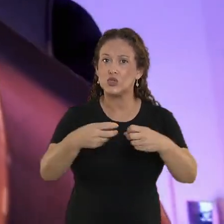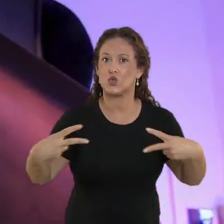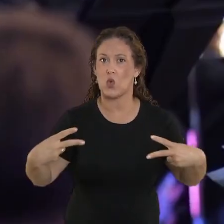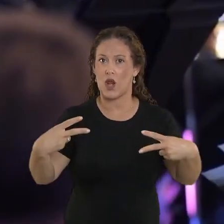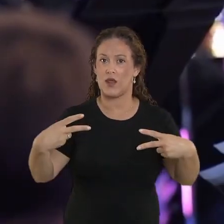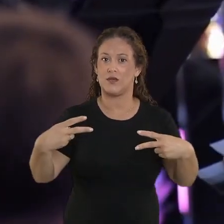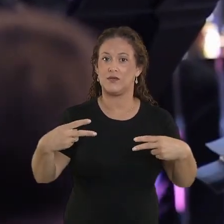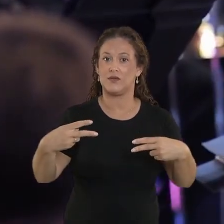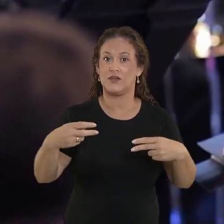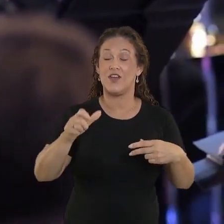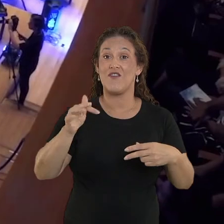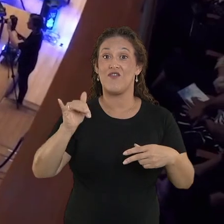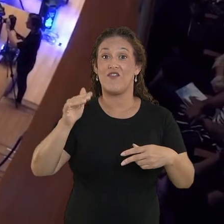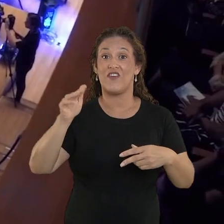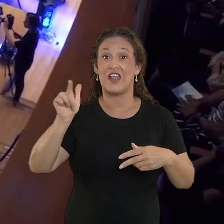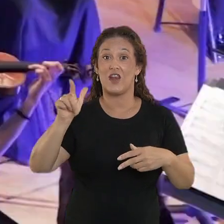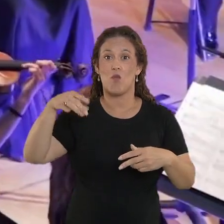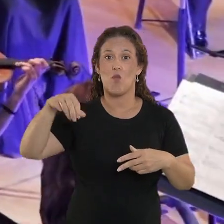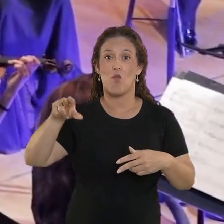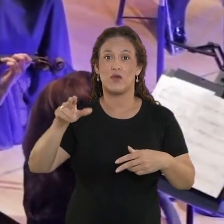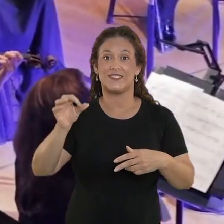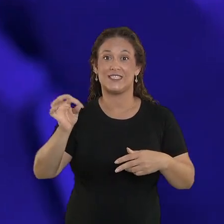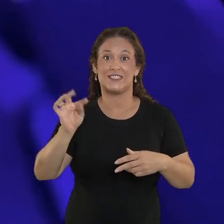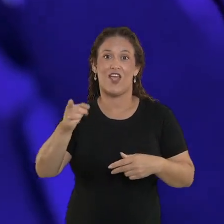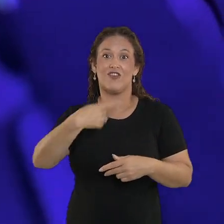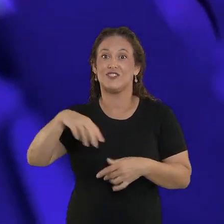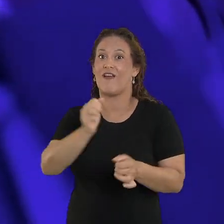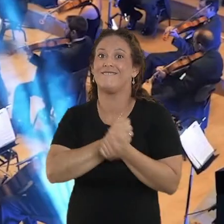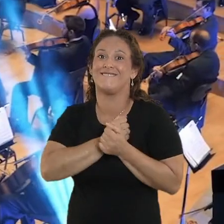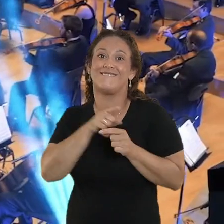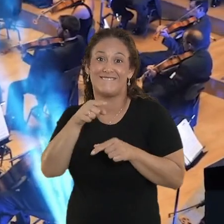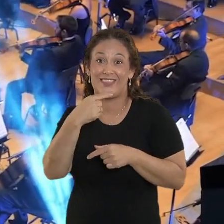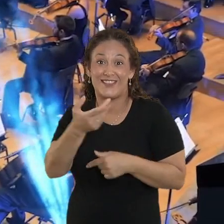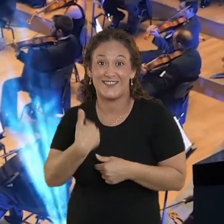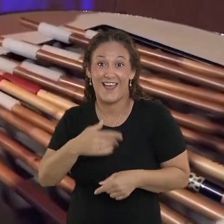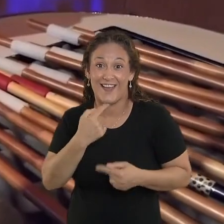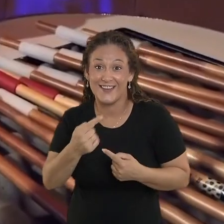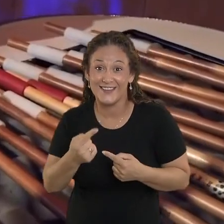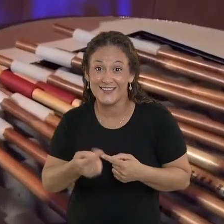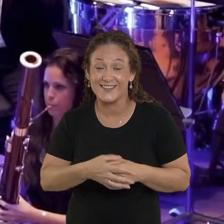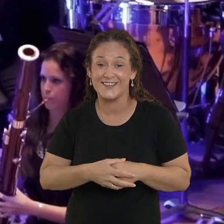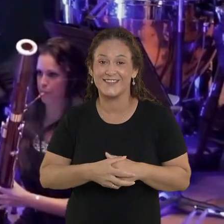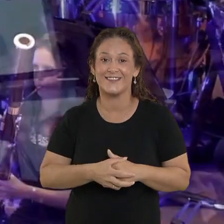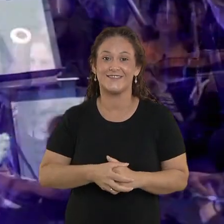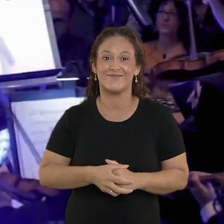subtitulada en español de la cinta. Filmmusité, ¿te hemos dicho ya lo mucho que te queremos?